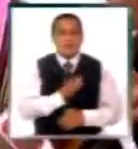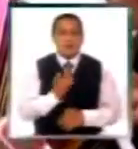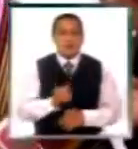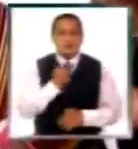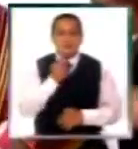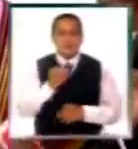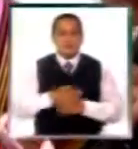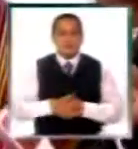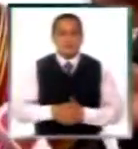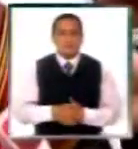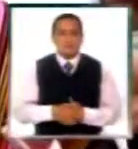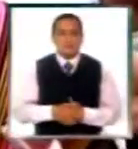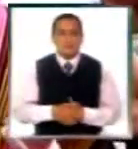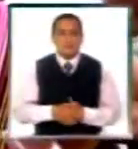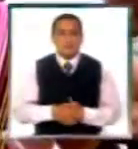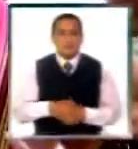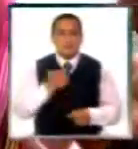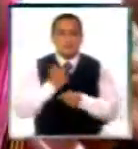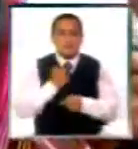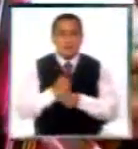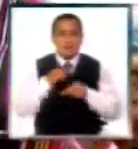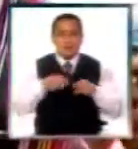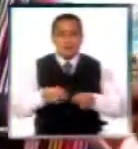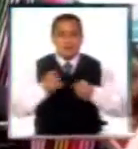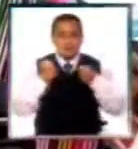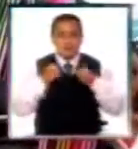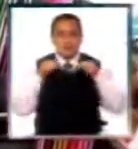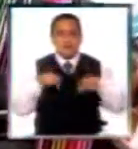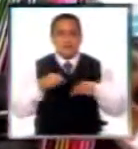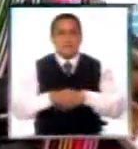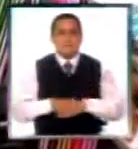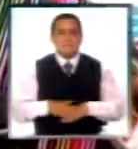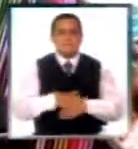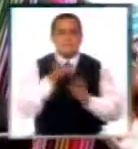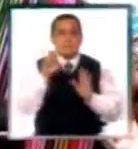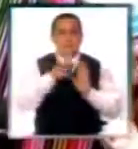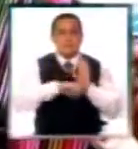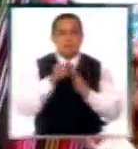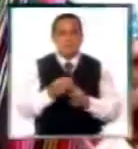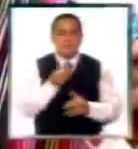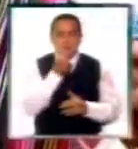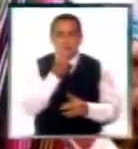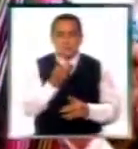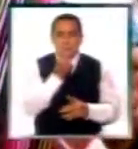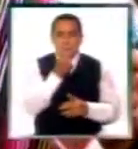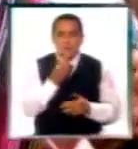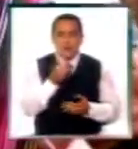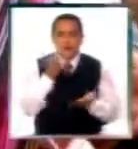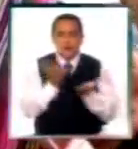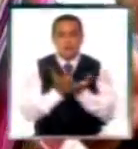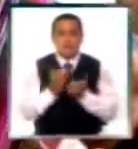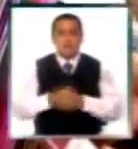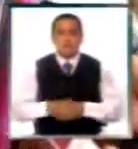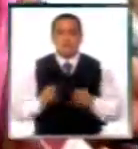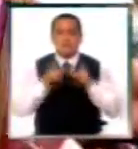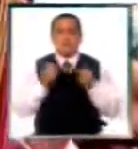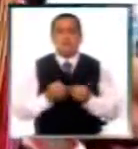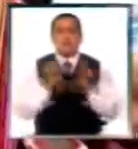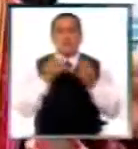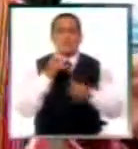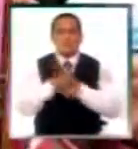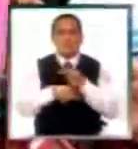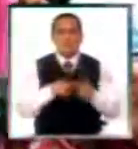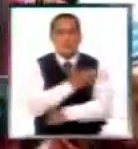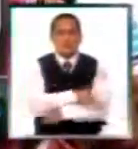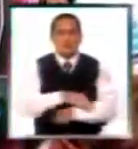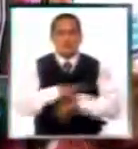estamos operando acá, instalando acá el programa de desayunos y almuerzos en los colegios. Presidente, ¿cuántos beneficiados se van